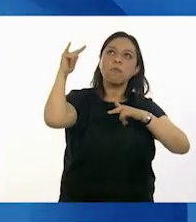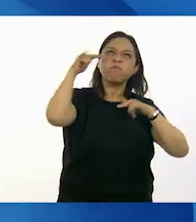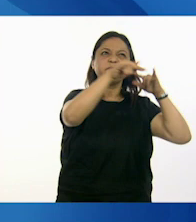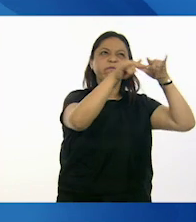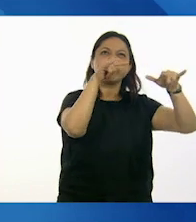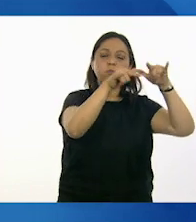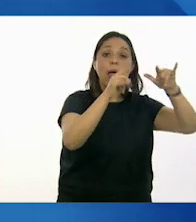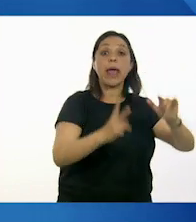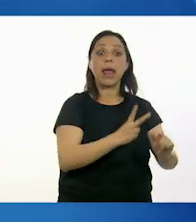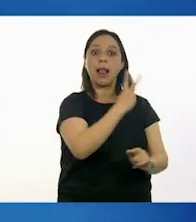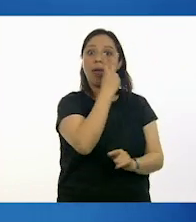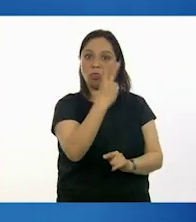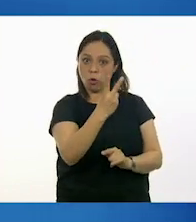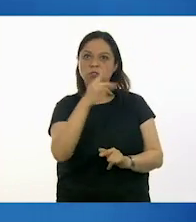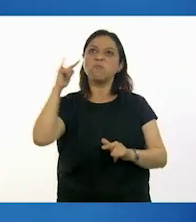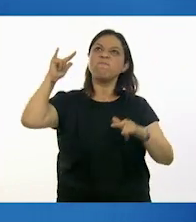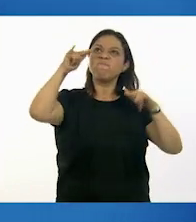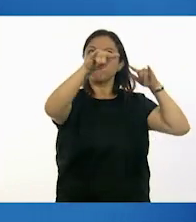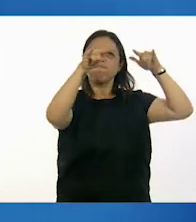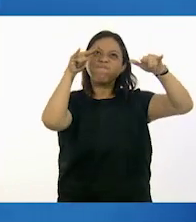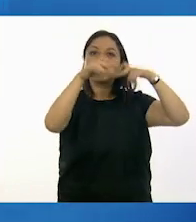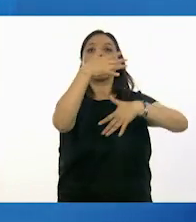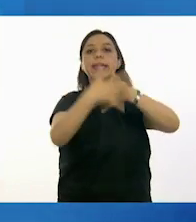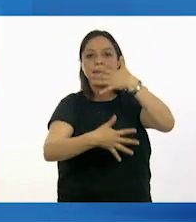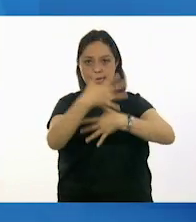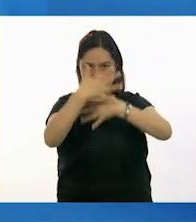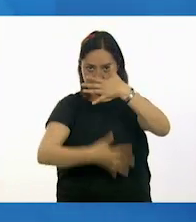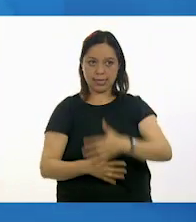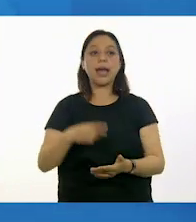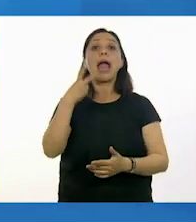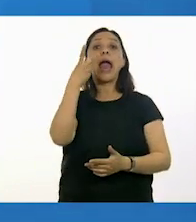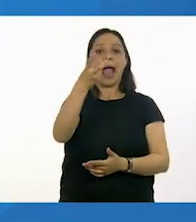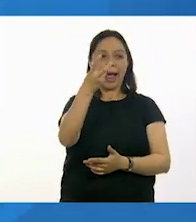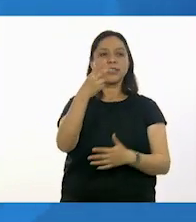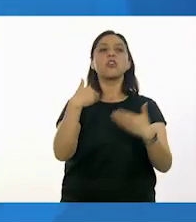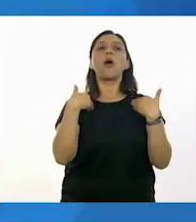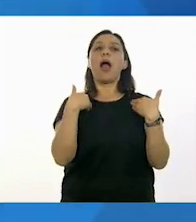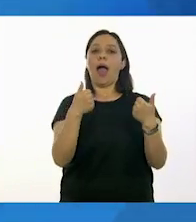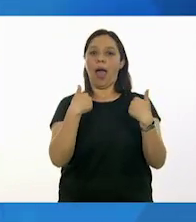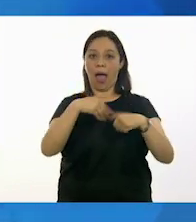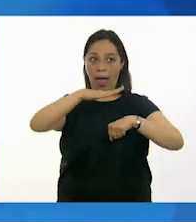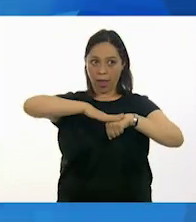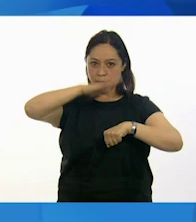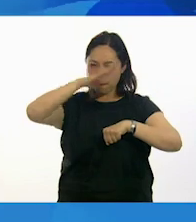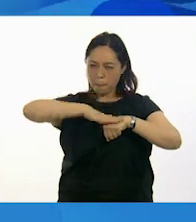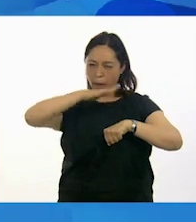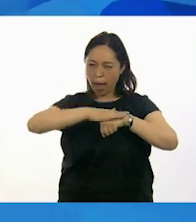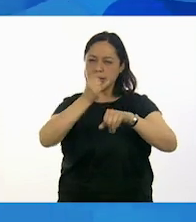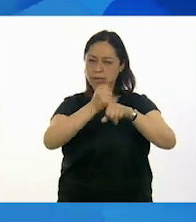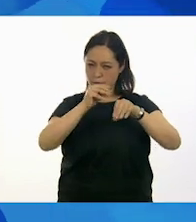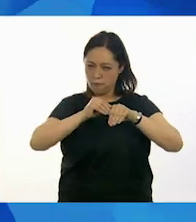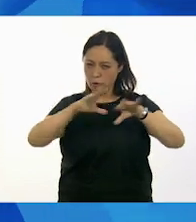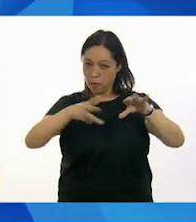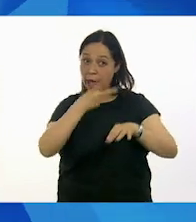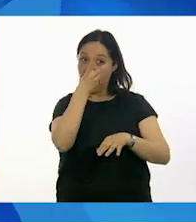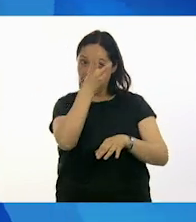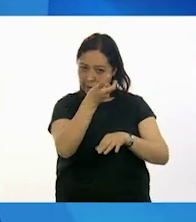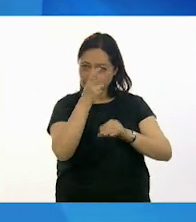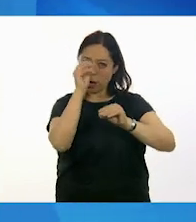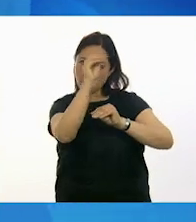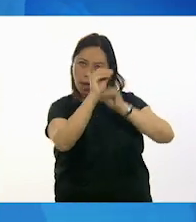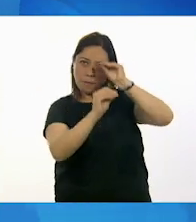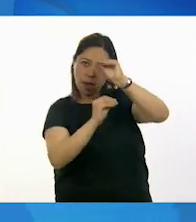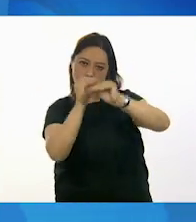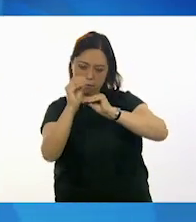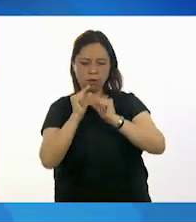la pista 2, 15. Muy bien. Esta información ya tiene mucha más información y es importante irlo construyendo